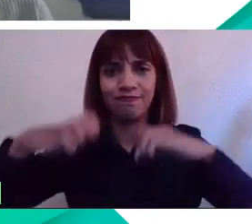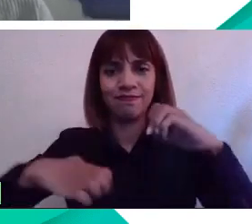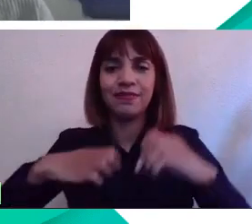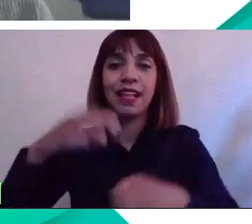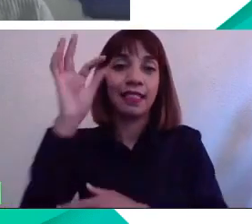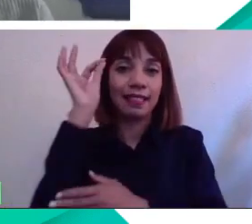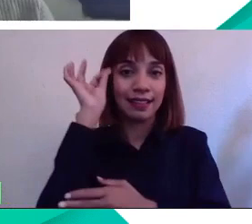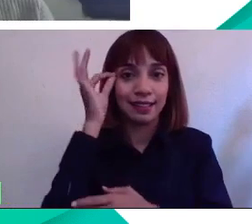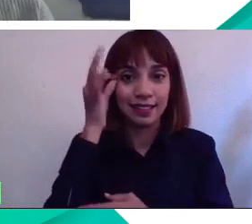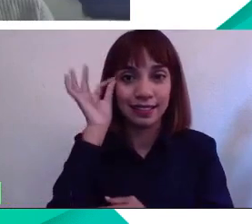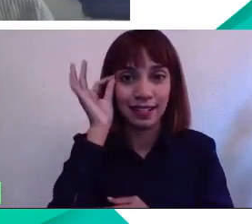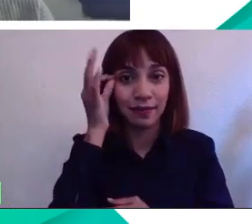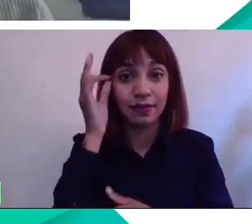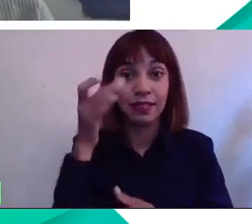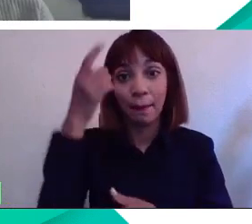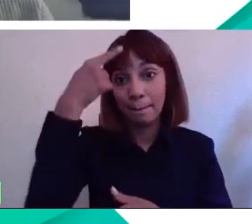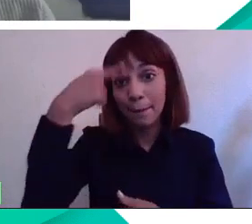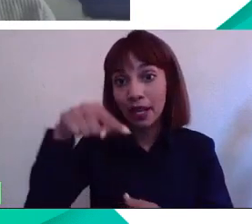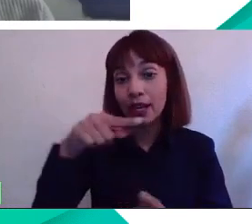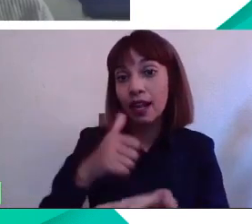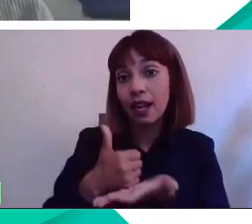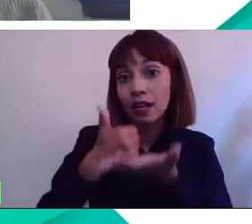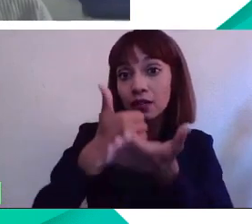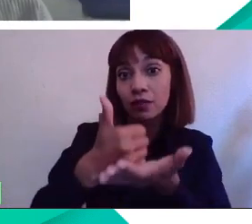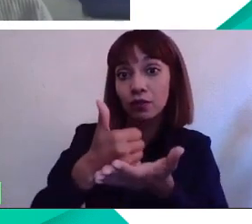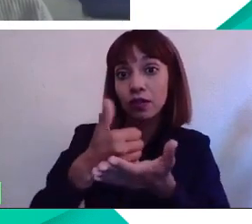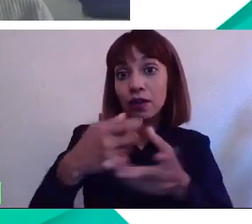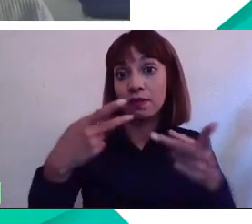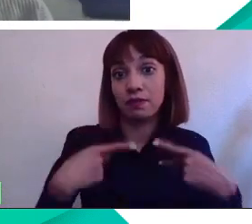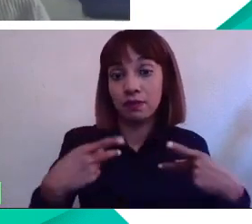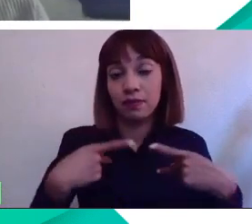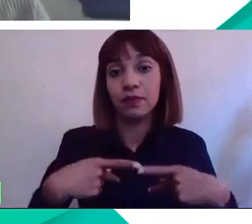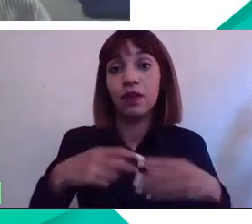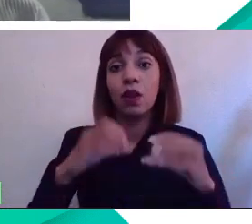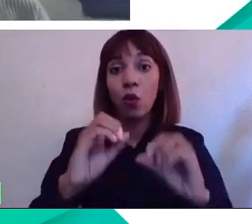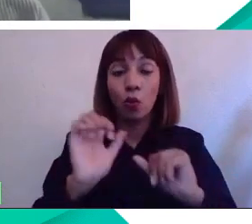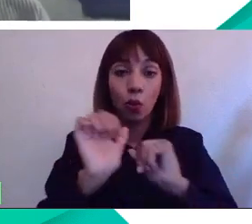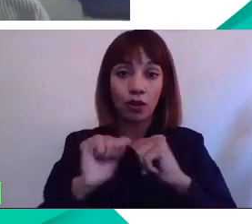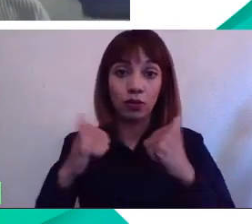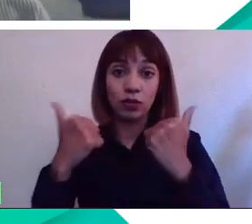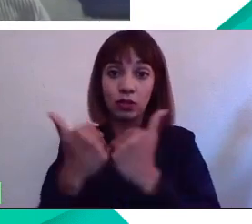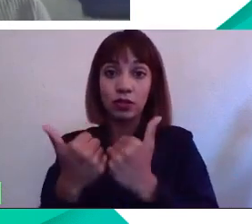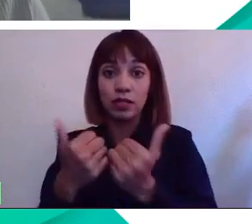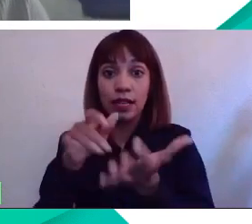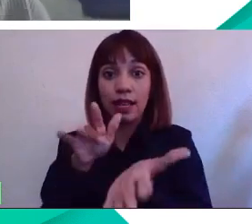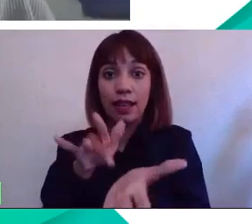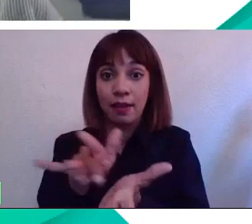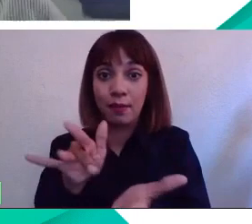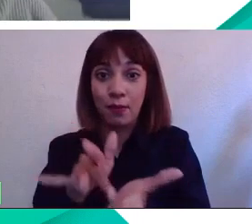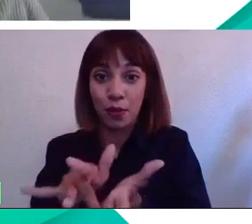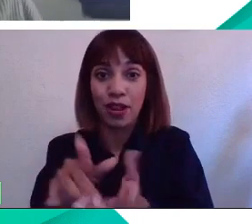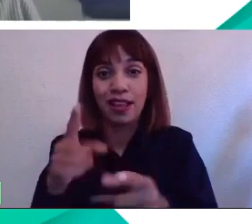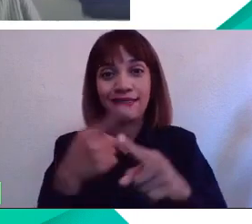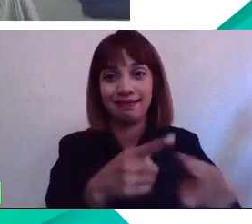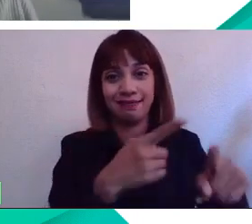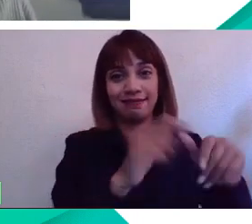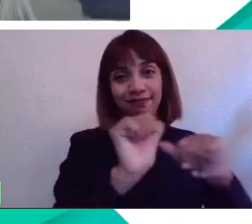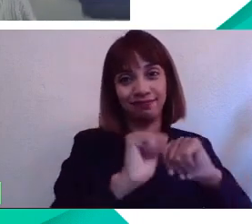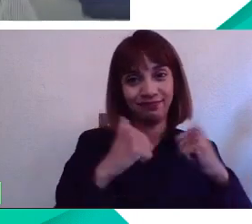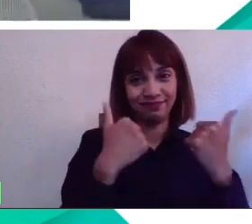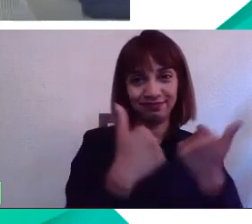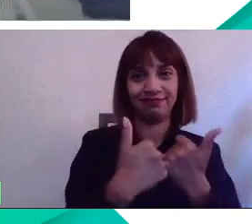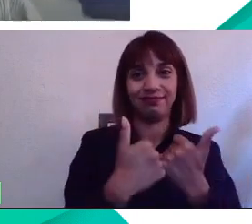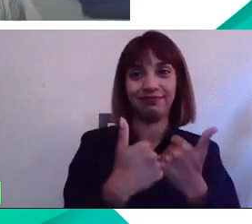servicios, una empresa social o una cooperativa que aporte ingresos a la misma ONG. Así que los invito